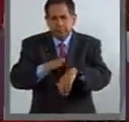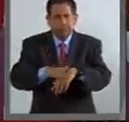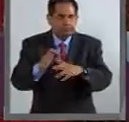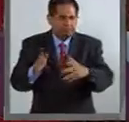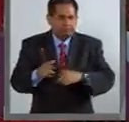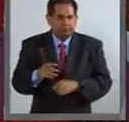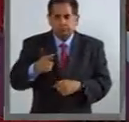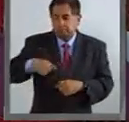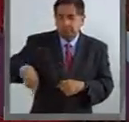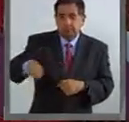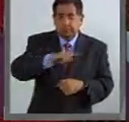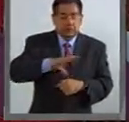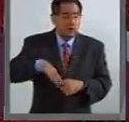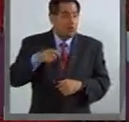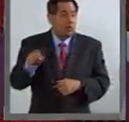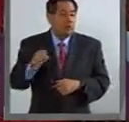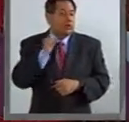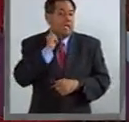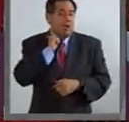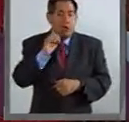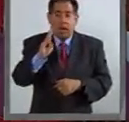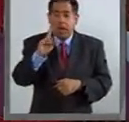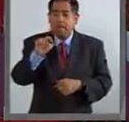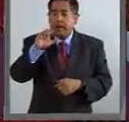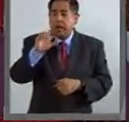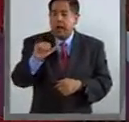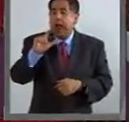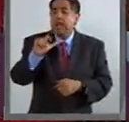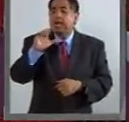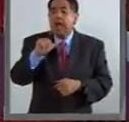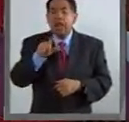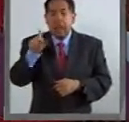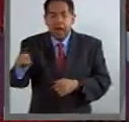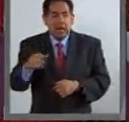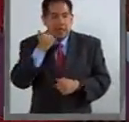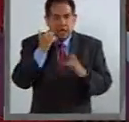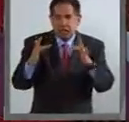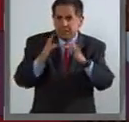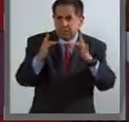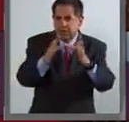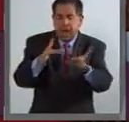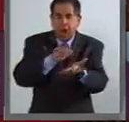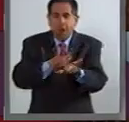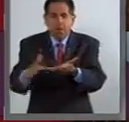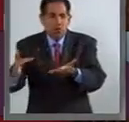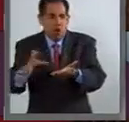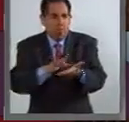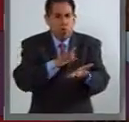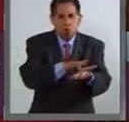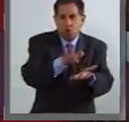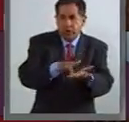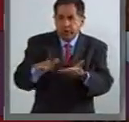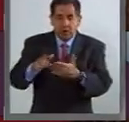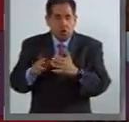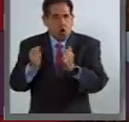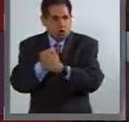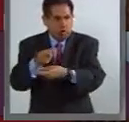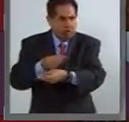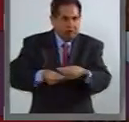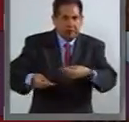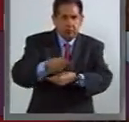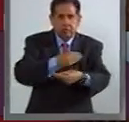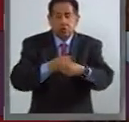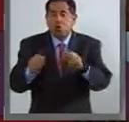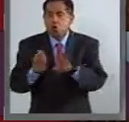este esfuerzo de la senadora Blanca Alcalá de generar una red de apoyo, de colaboración y de intercambio